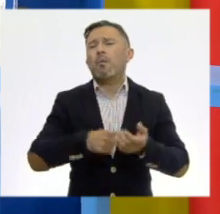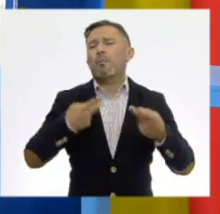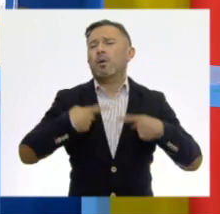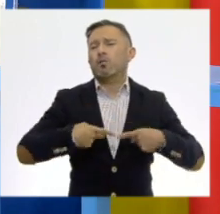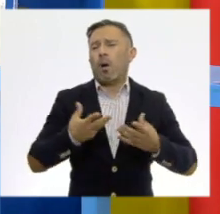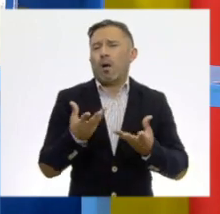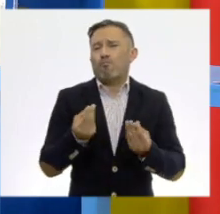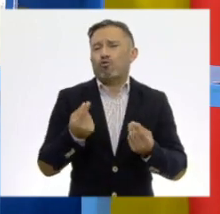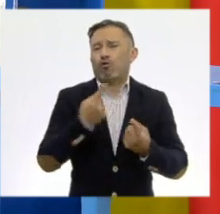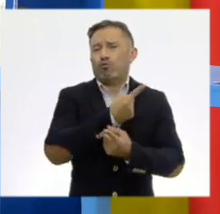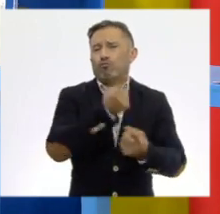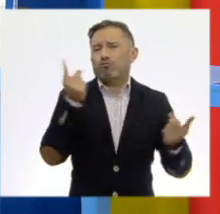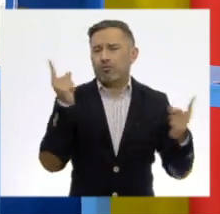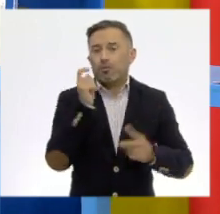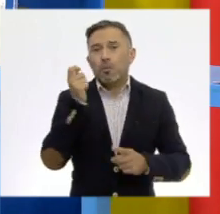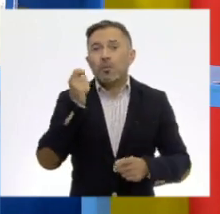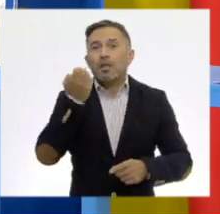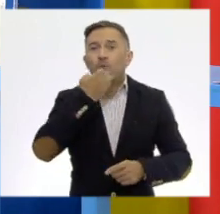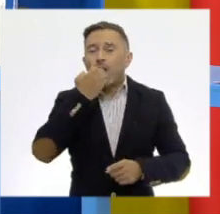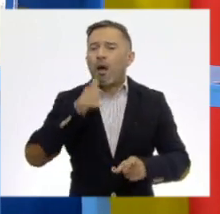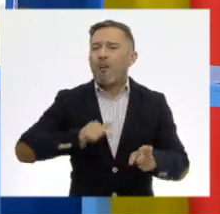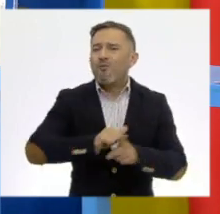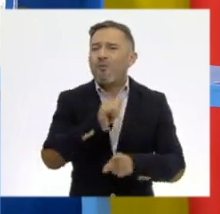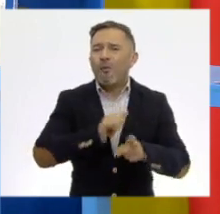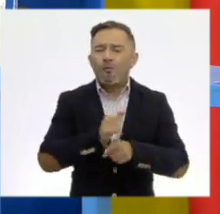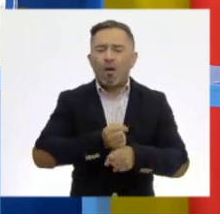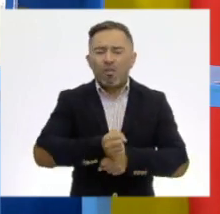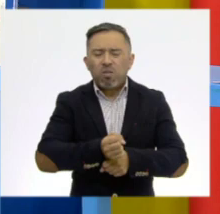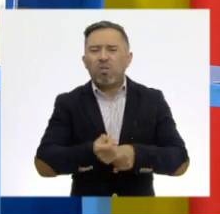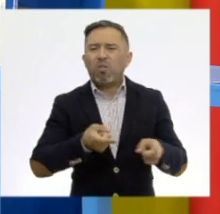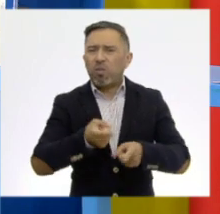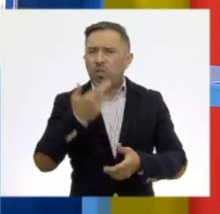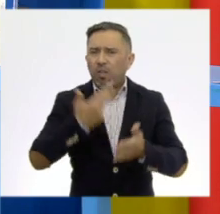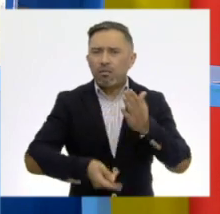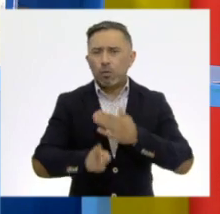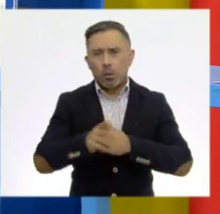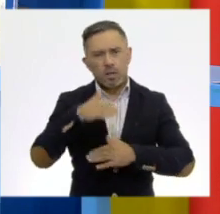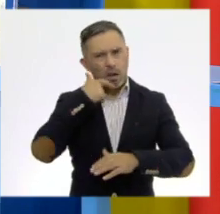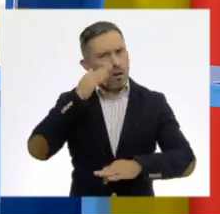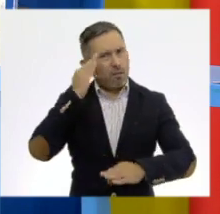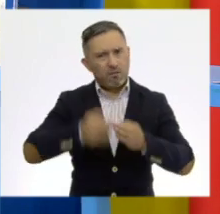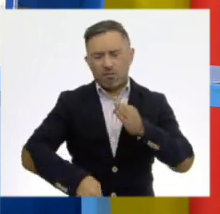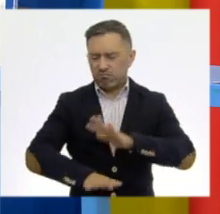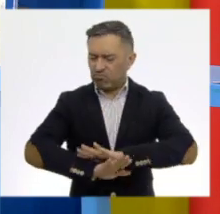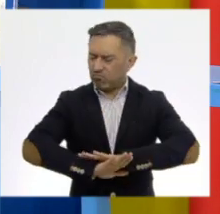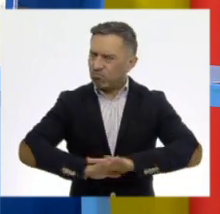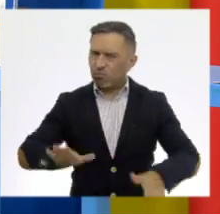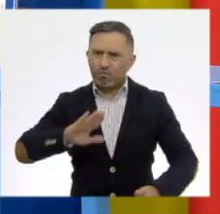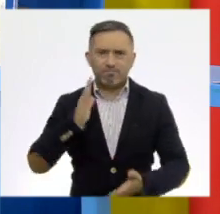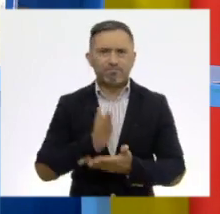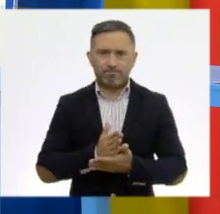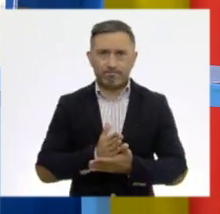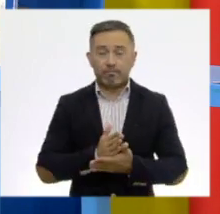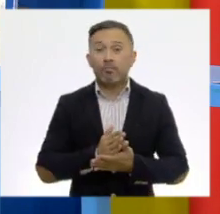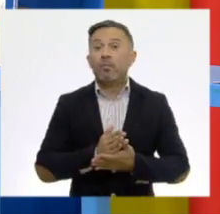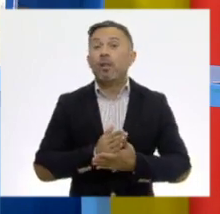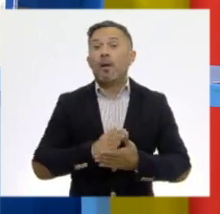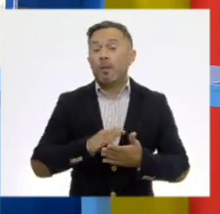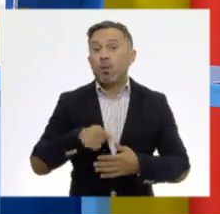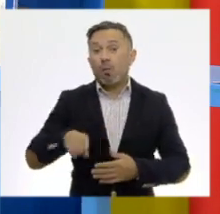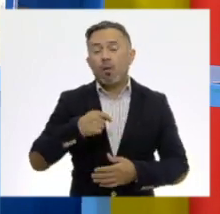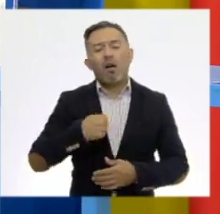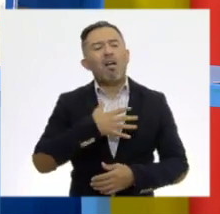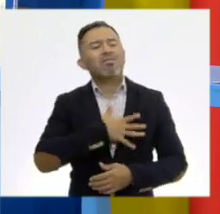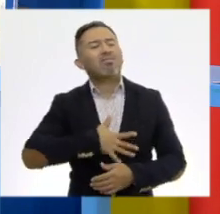los que queremos que el acoso escolar se acabe, y para la gran mayoría de nosotros, nosotras, no está nada bien la diversión